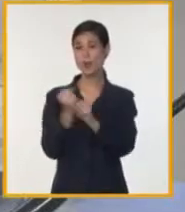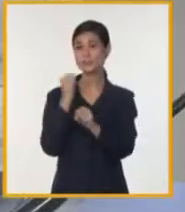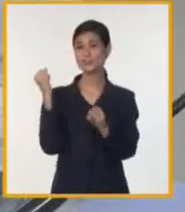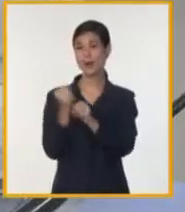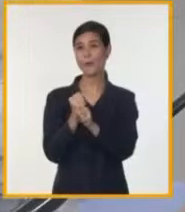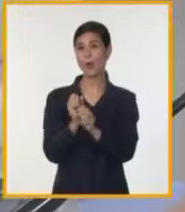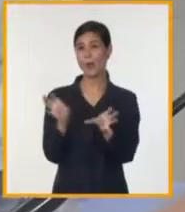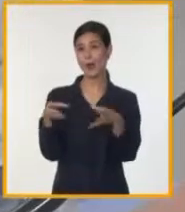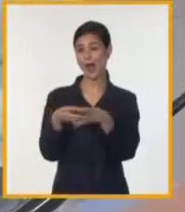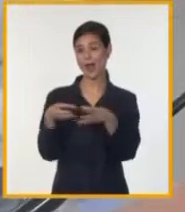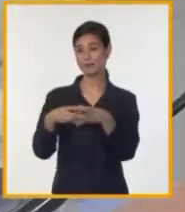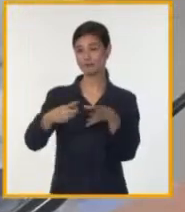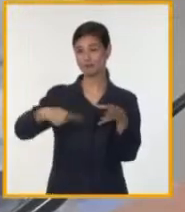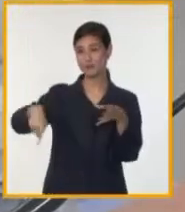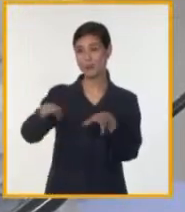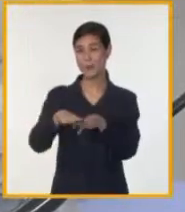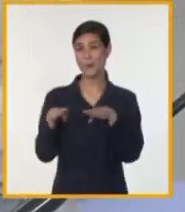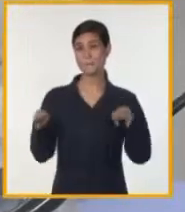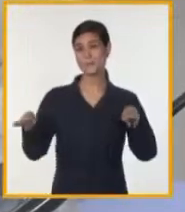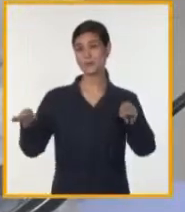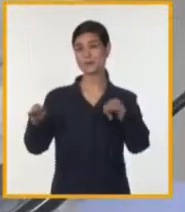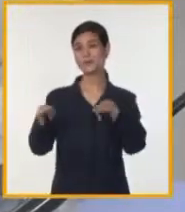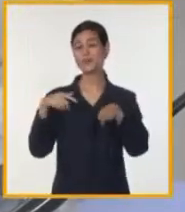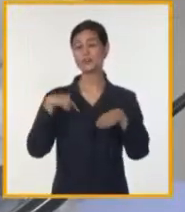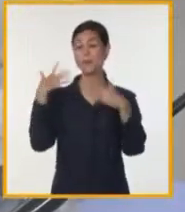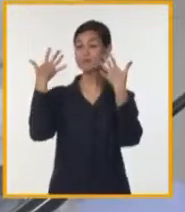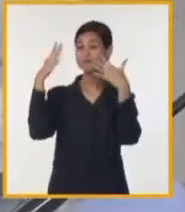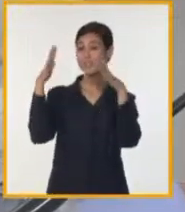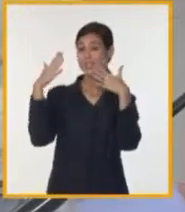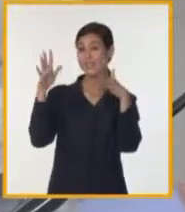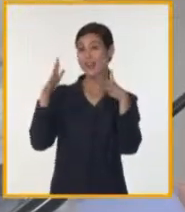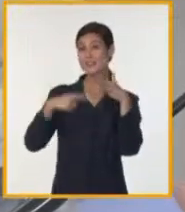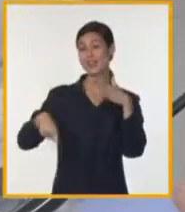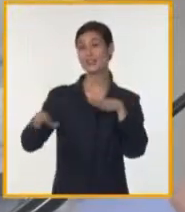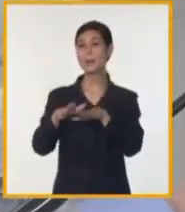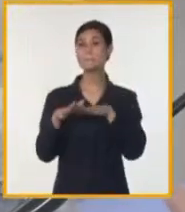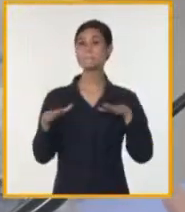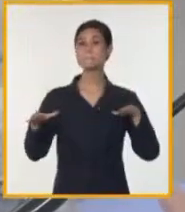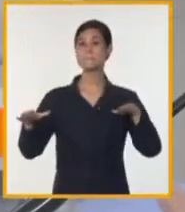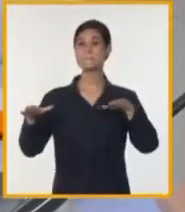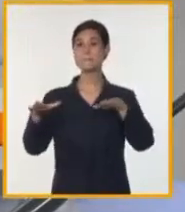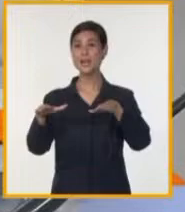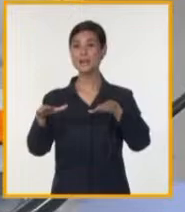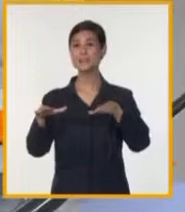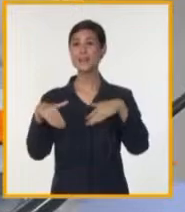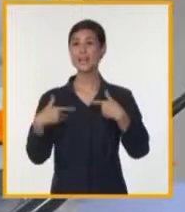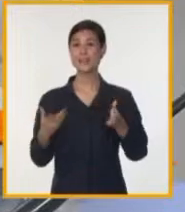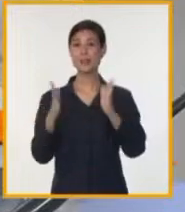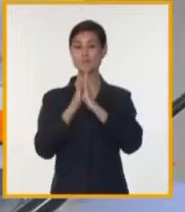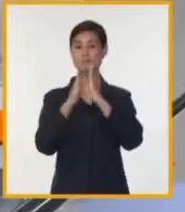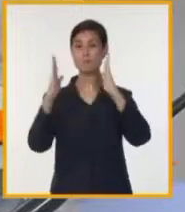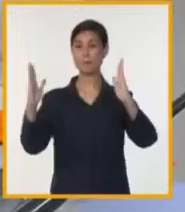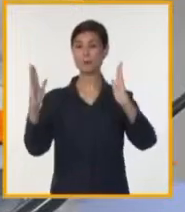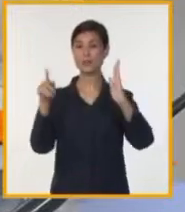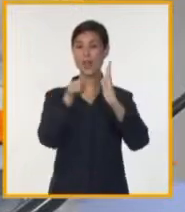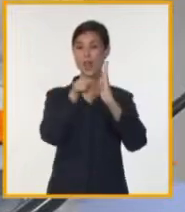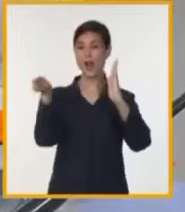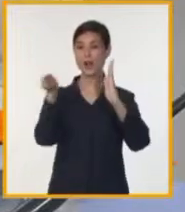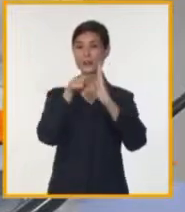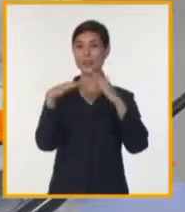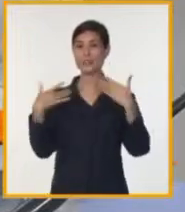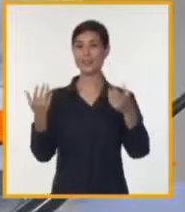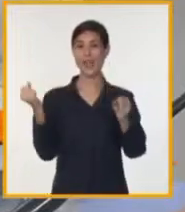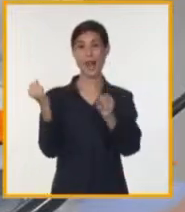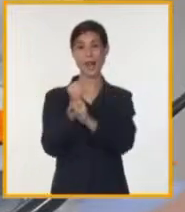Mesa Redonda. Nos complace que esta Mesa Redonda se esté celebrando en el marco de la jornada que se realiza por el Día del Trabajador